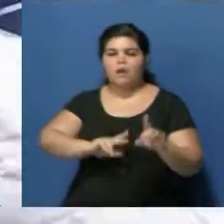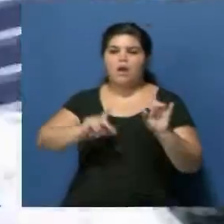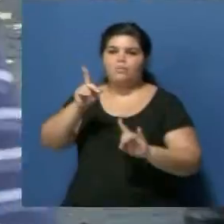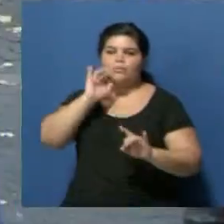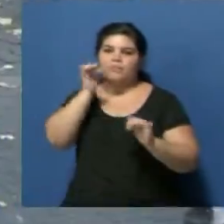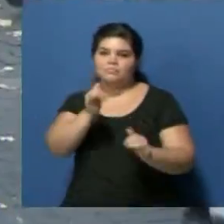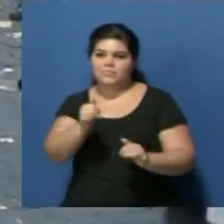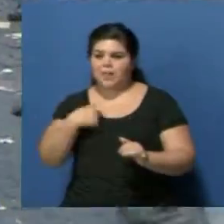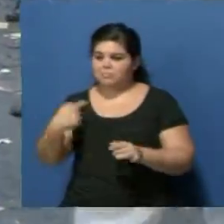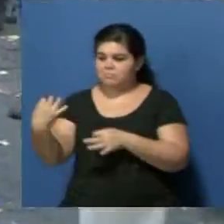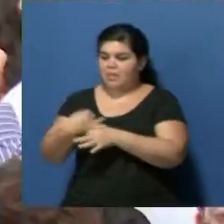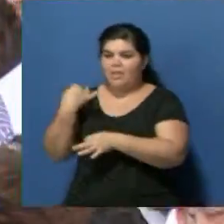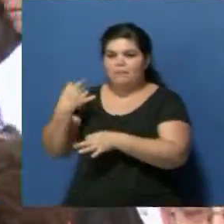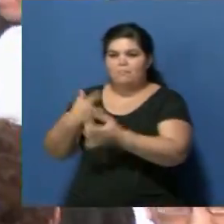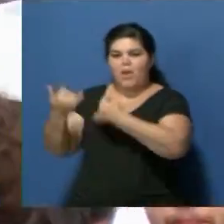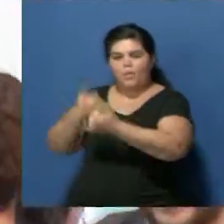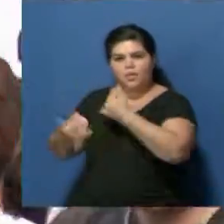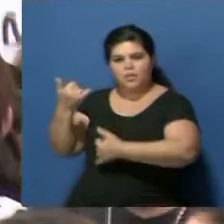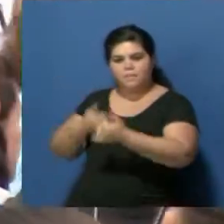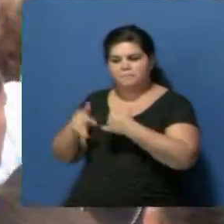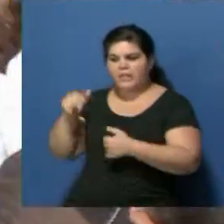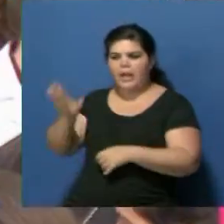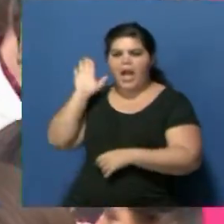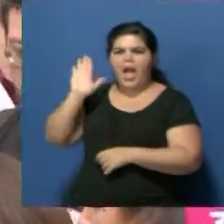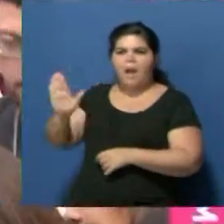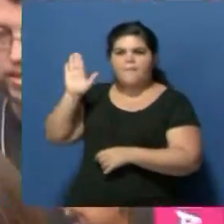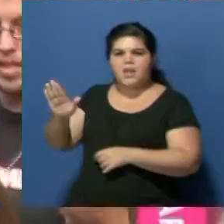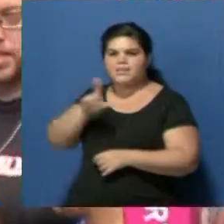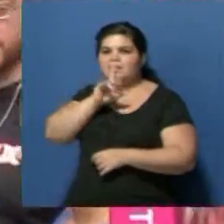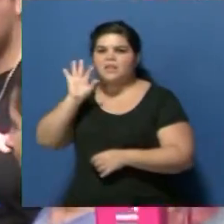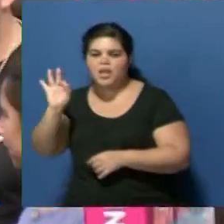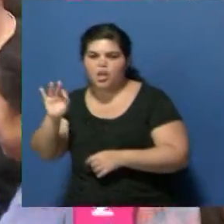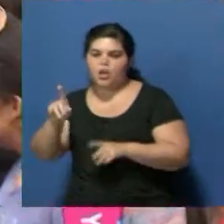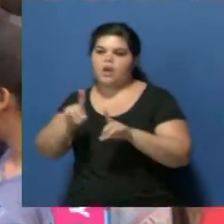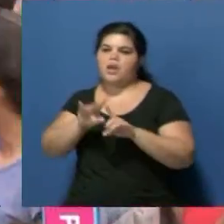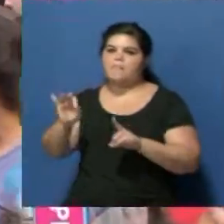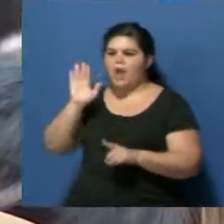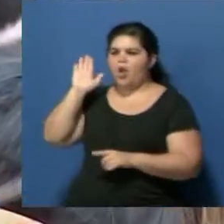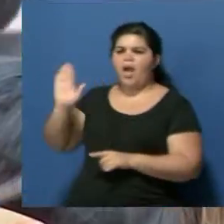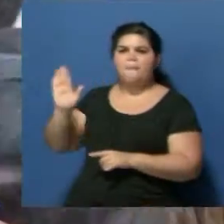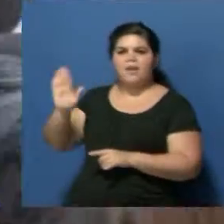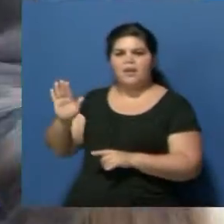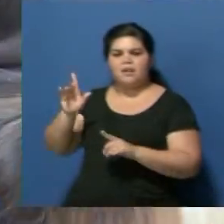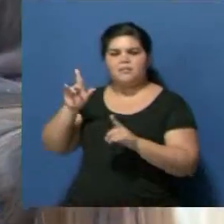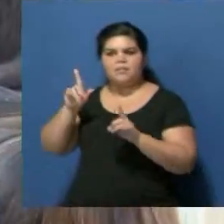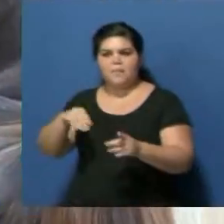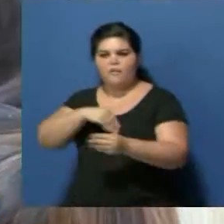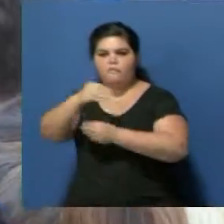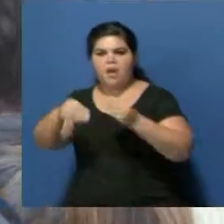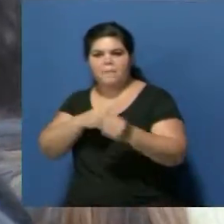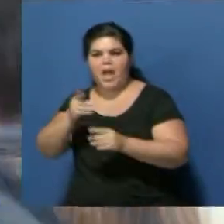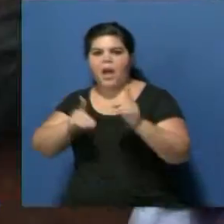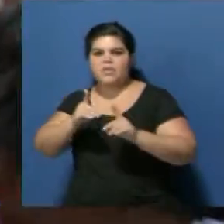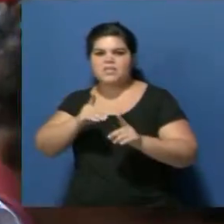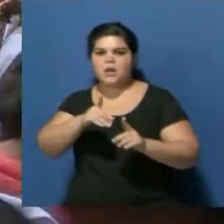han contado ahora en estos 3 días, que están amenazadas por tíos, por hermanos, por parientes, que incluso a veces pertenecen a la fuerza